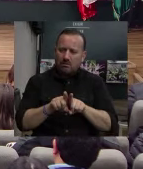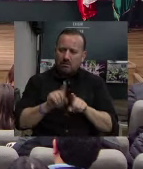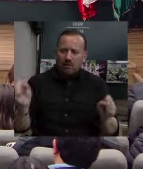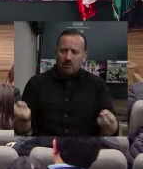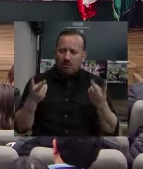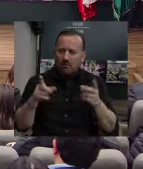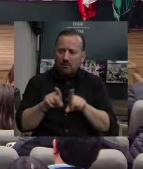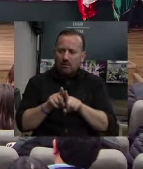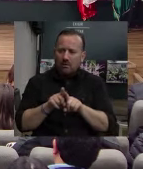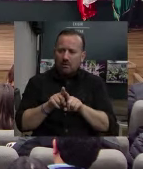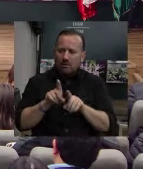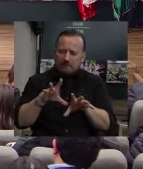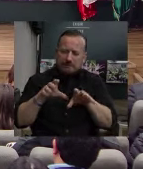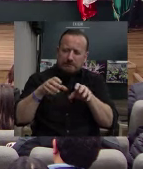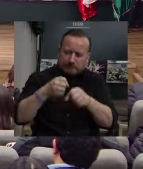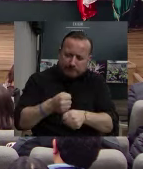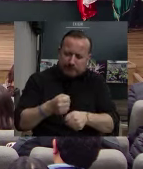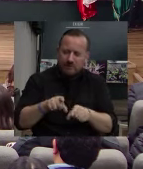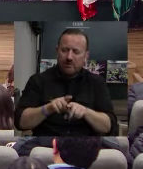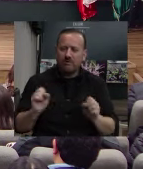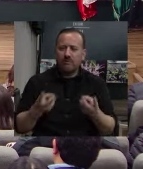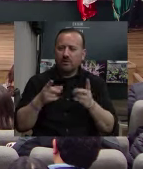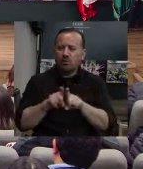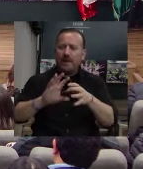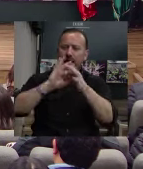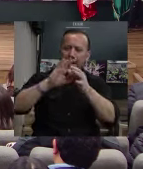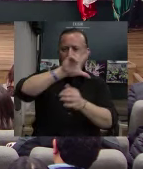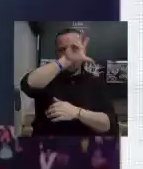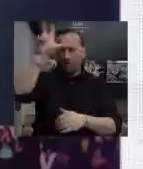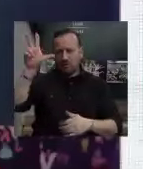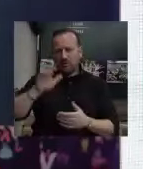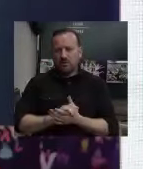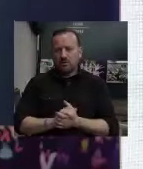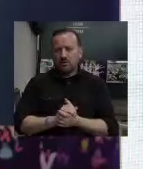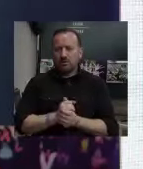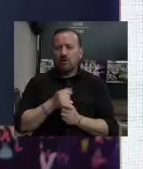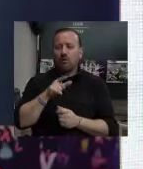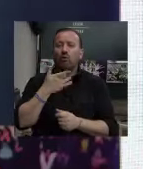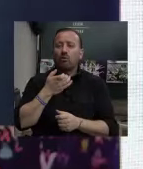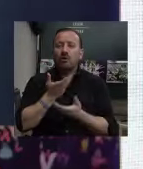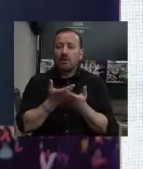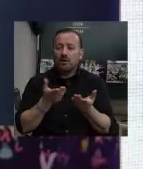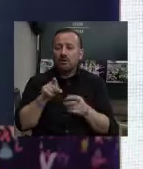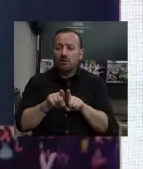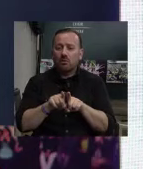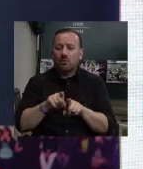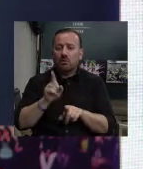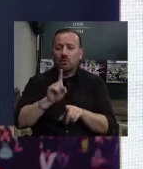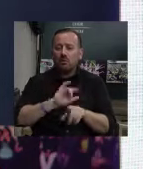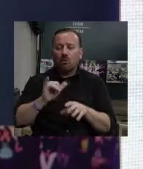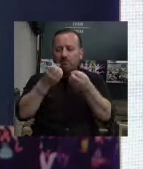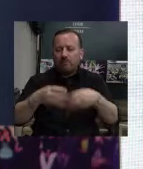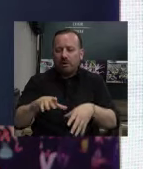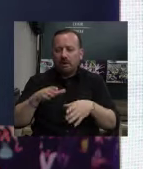tenga miedo a que la vida lo apriete dele gracias a Dios porque eso lo que a usted no lo va a dejar perder